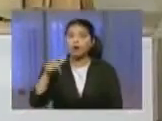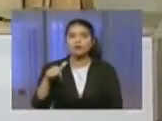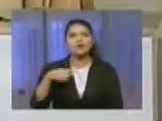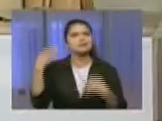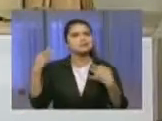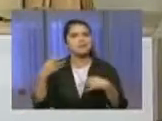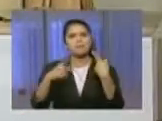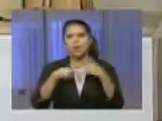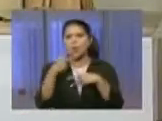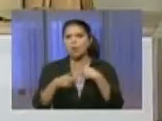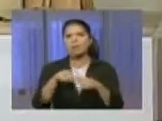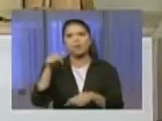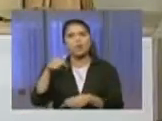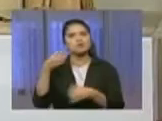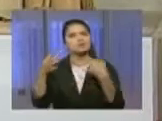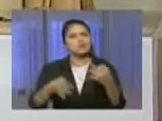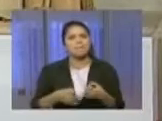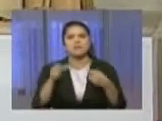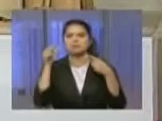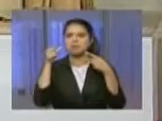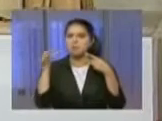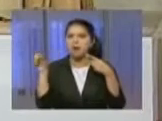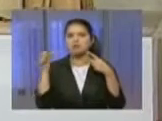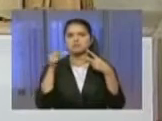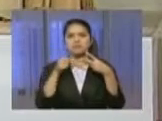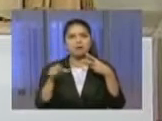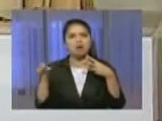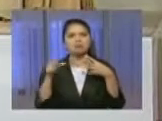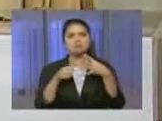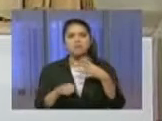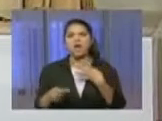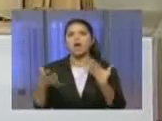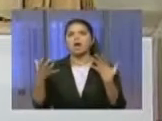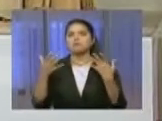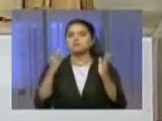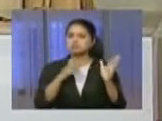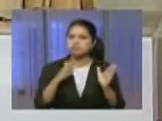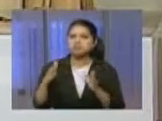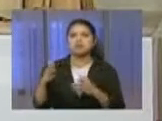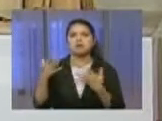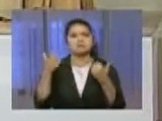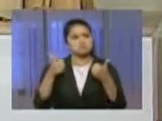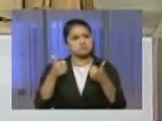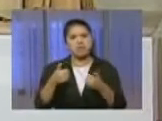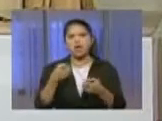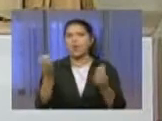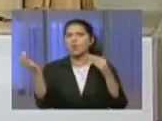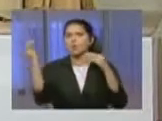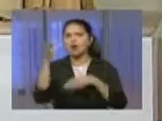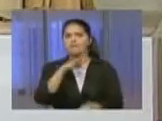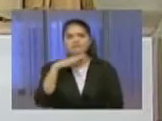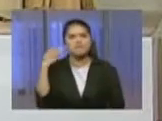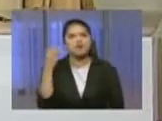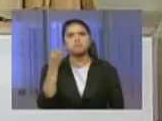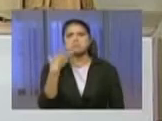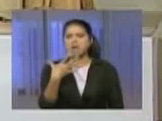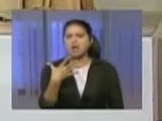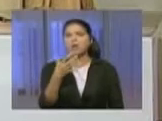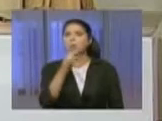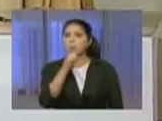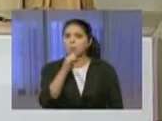este que estamos haciendo cada semana ha estado con su ritmo ha estado sabroso estado bueno ha estado bonito